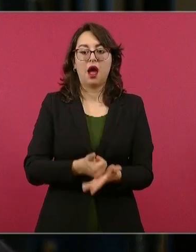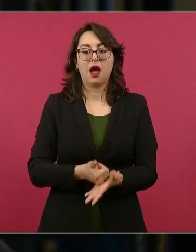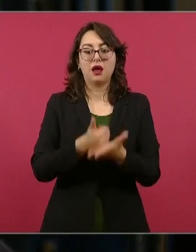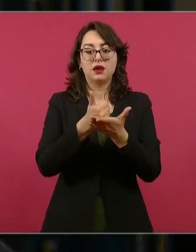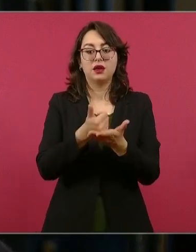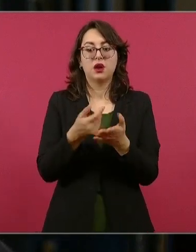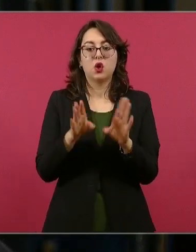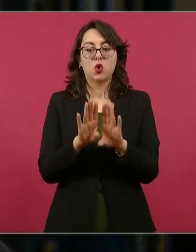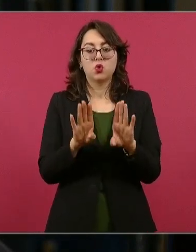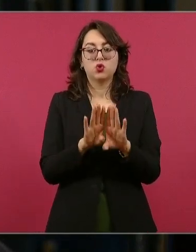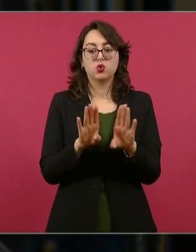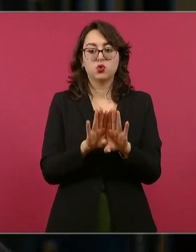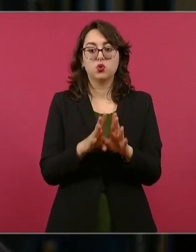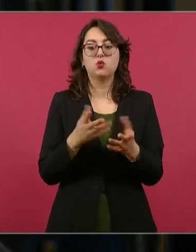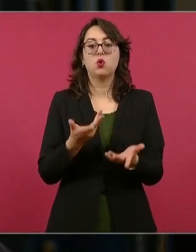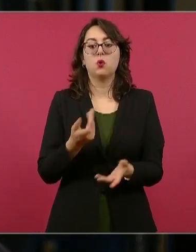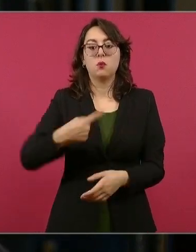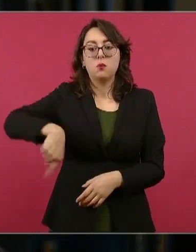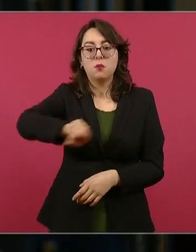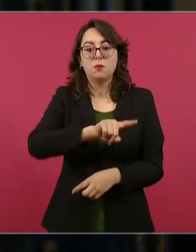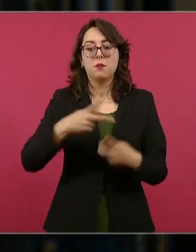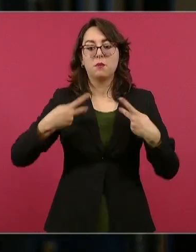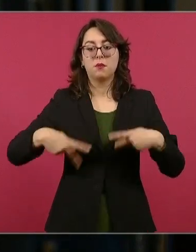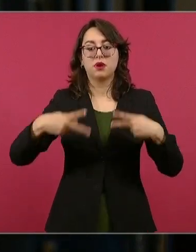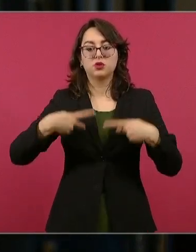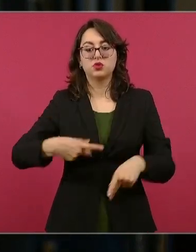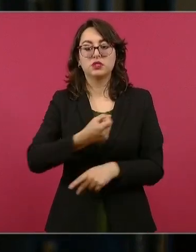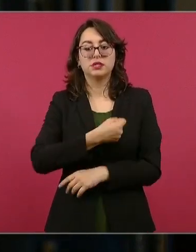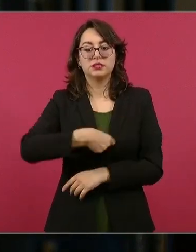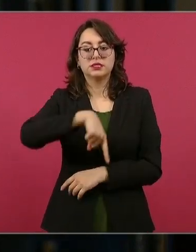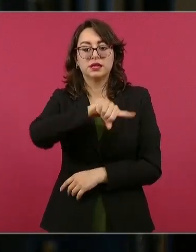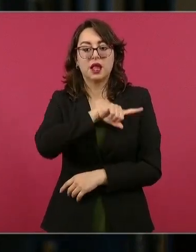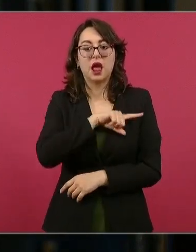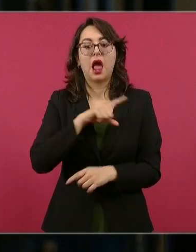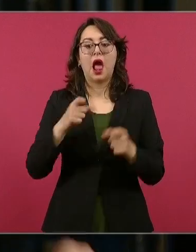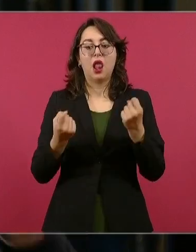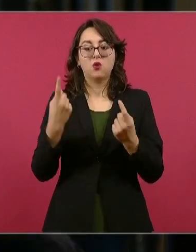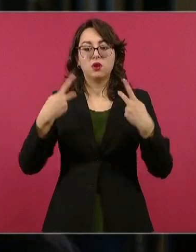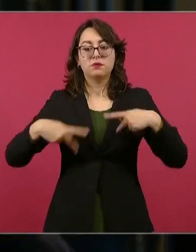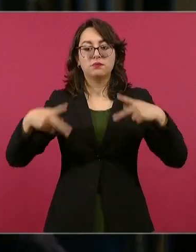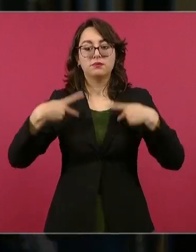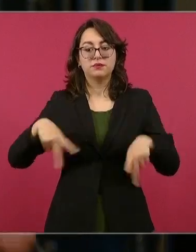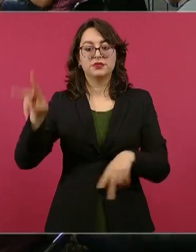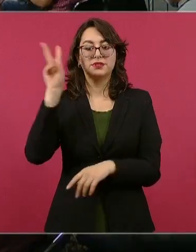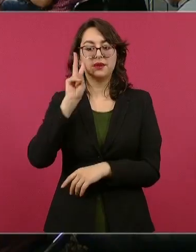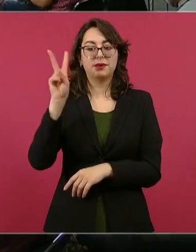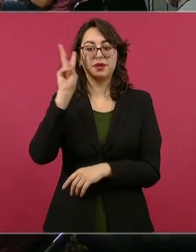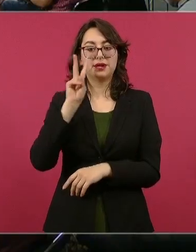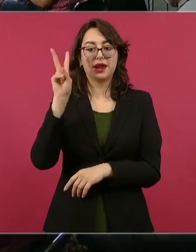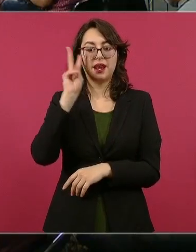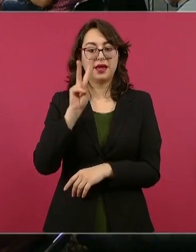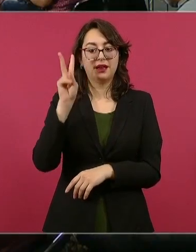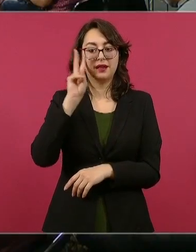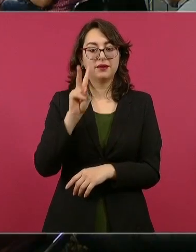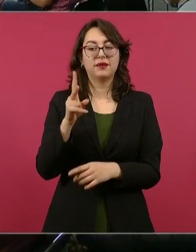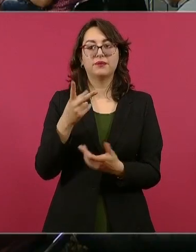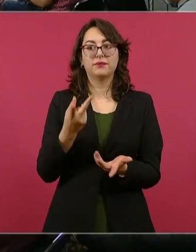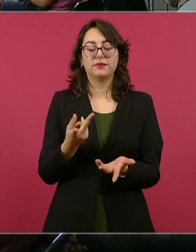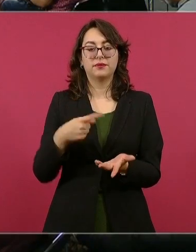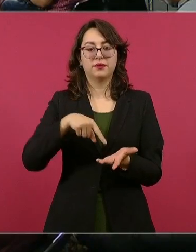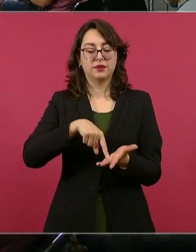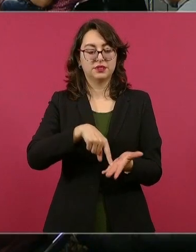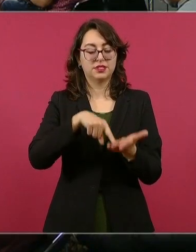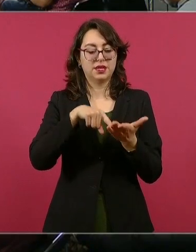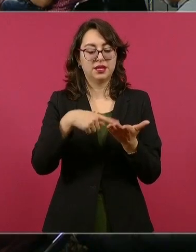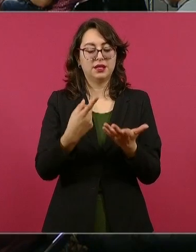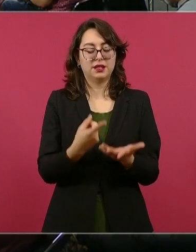mentales, para sanar a las personas adictas. Seguramente el doctor doctor Hugo Gatell ya tiene conocimiento de eso,